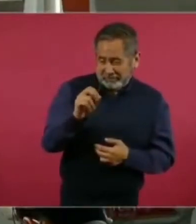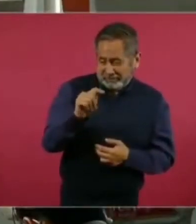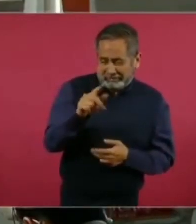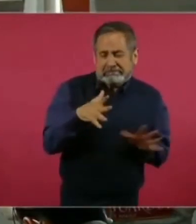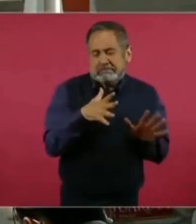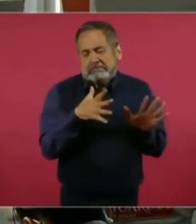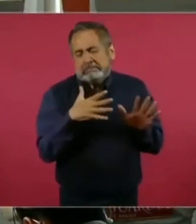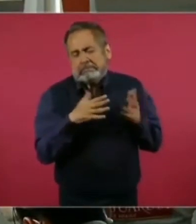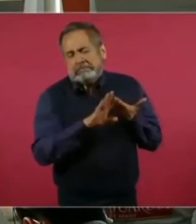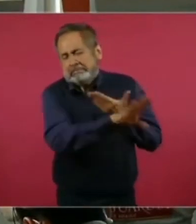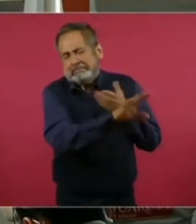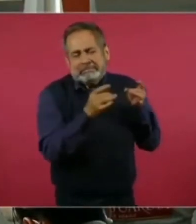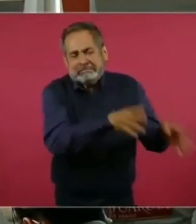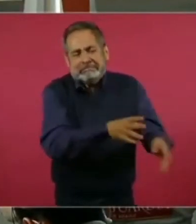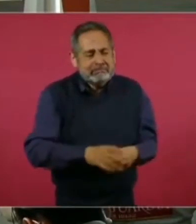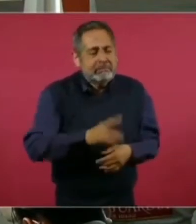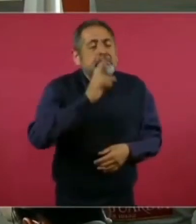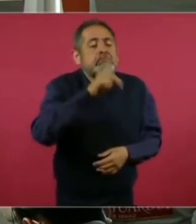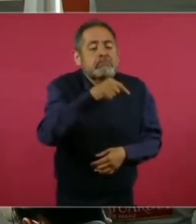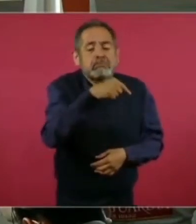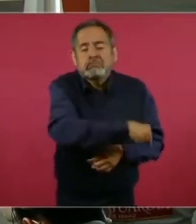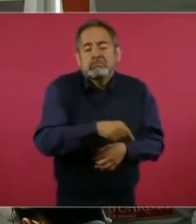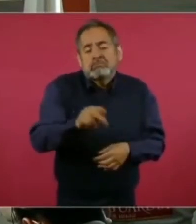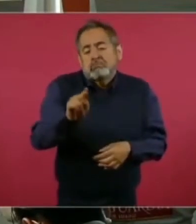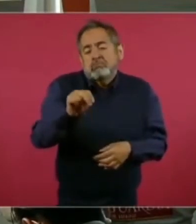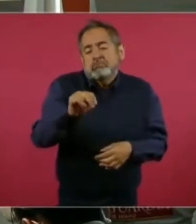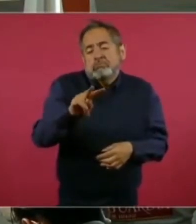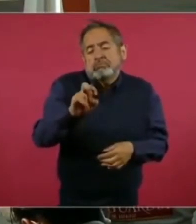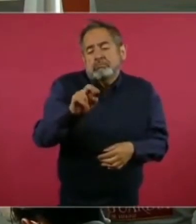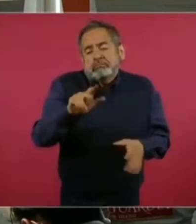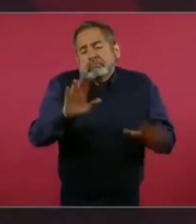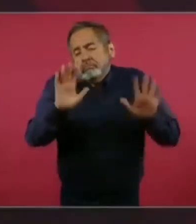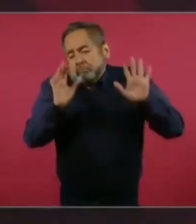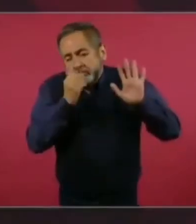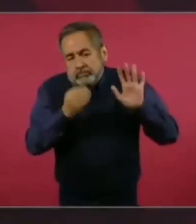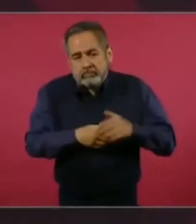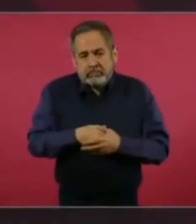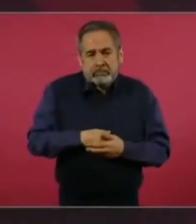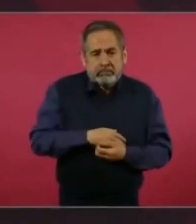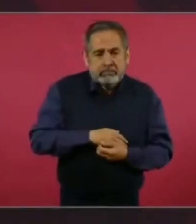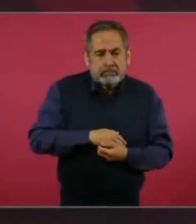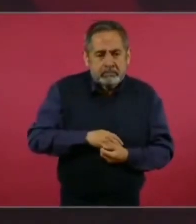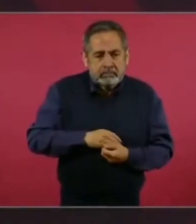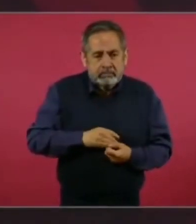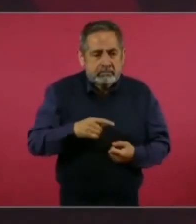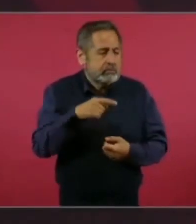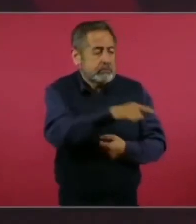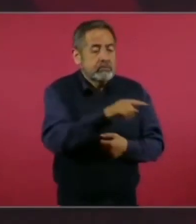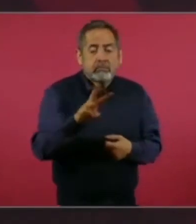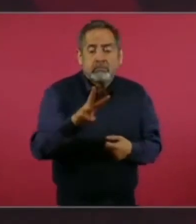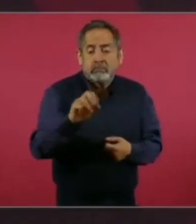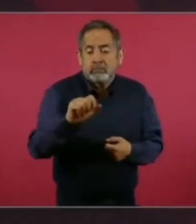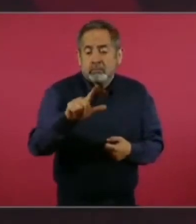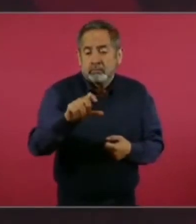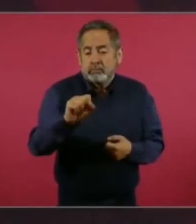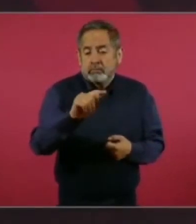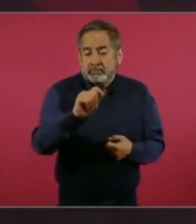pus desde luego que es muchísimo mejor El Financiero que el Wall